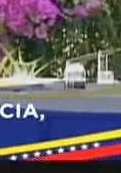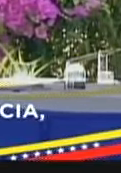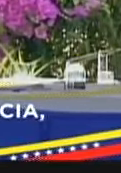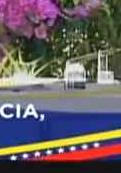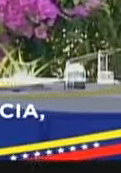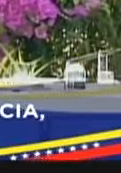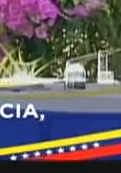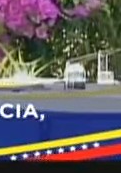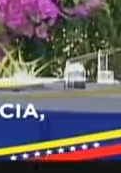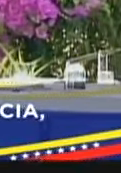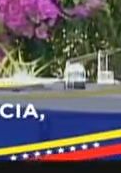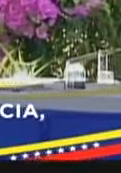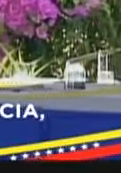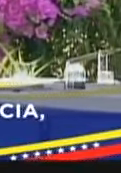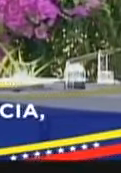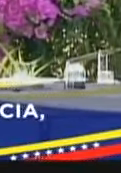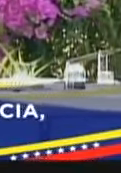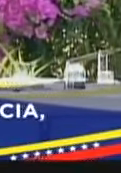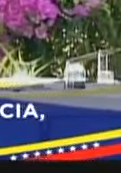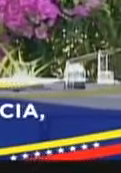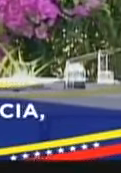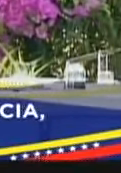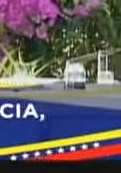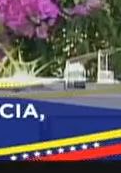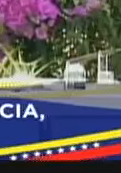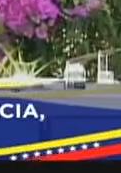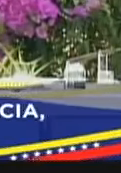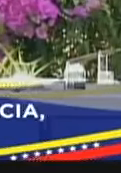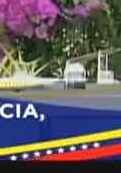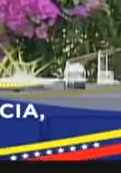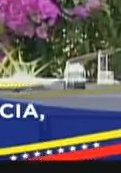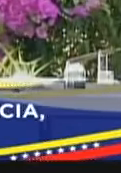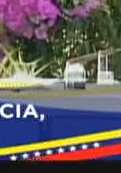¿Quién manda las redes sociales en el mundo?